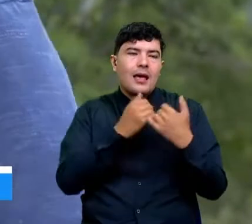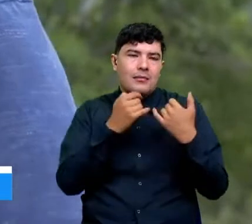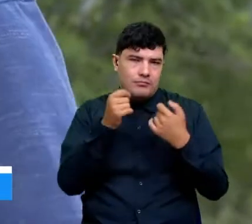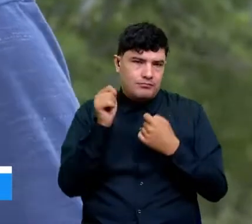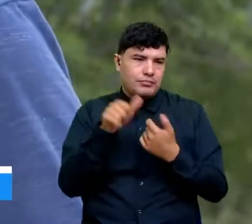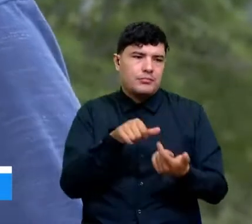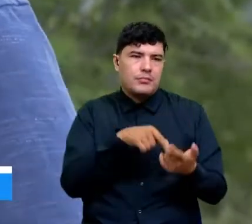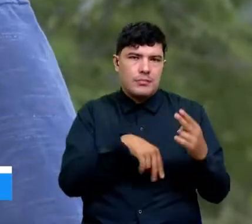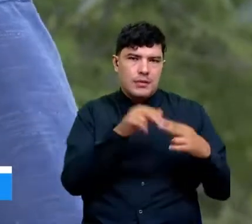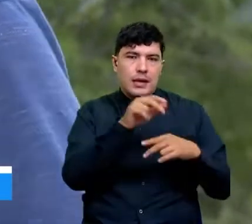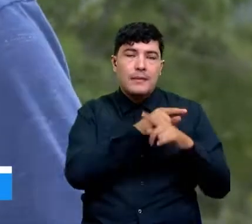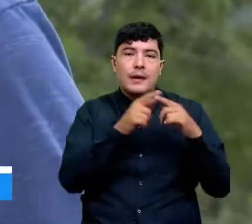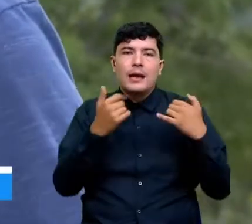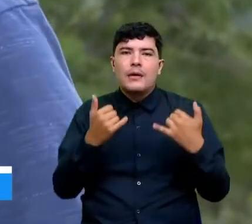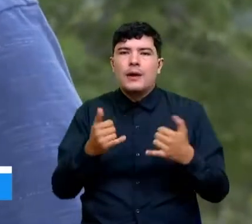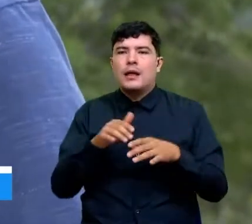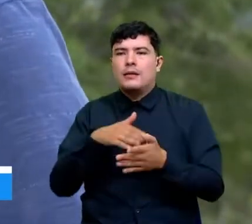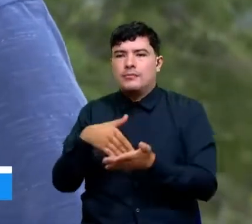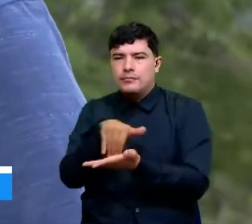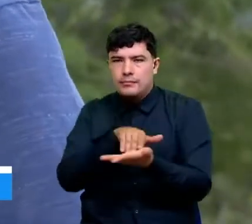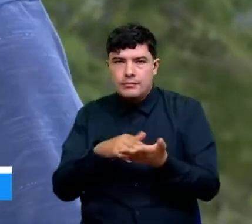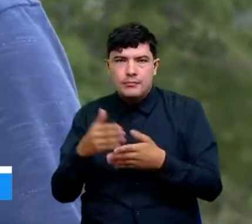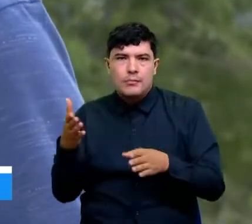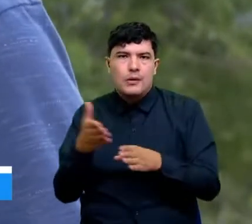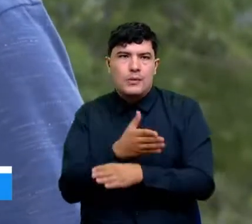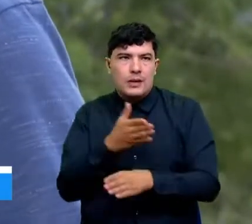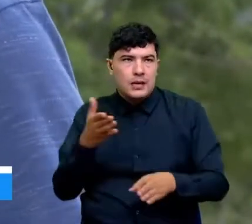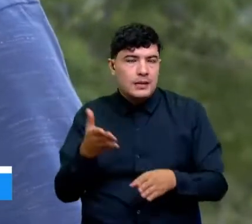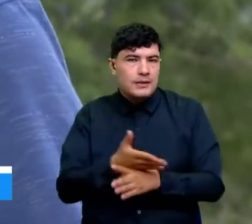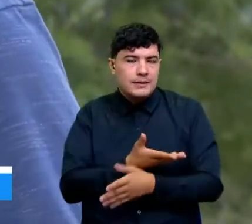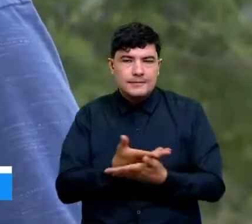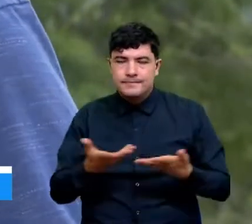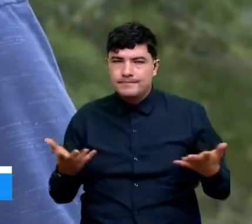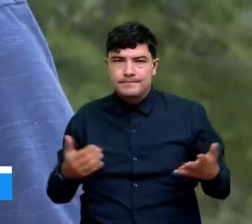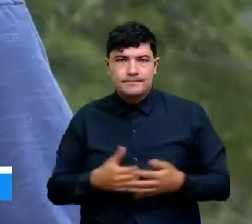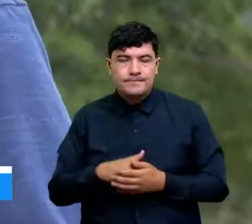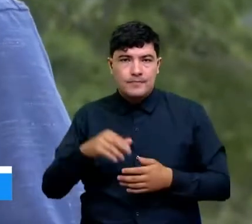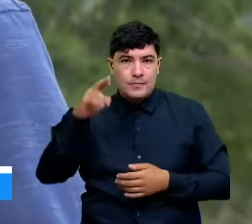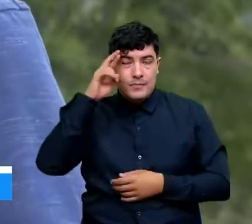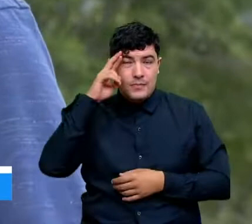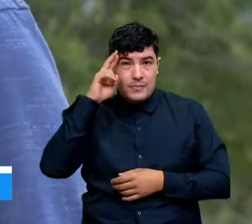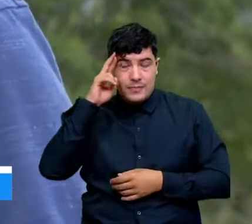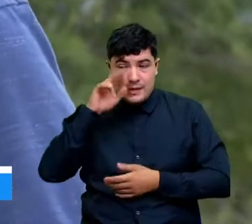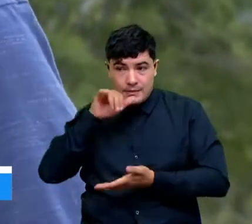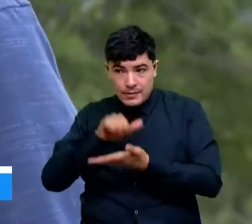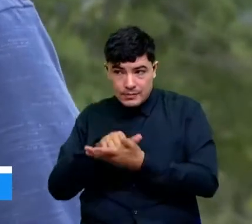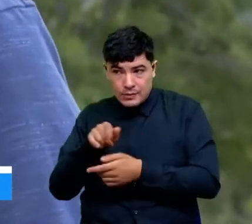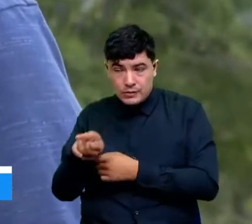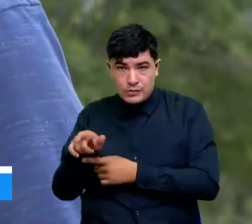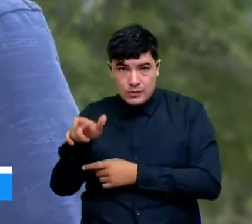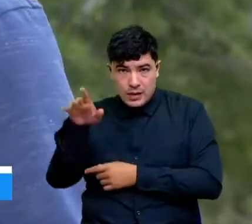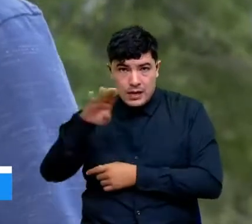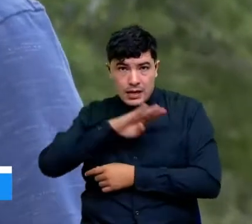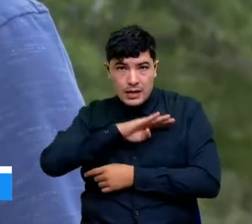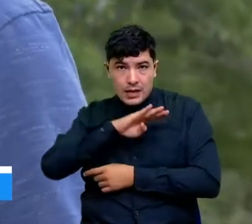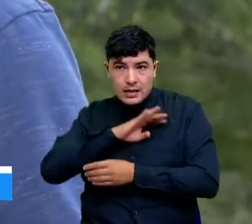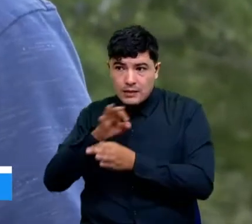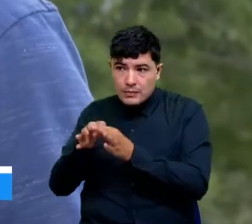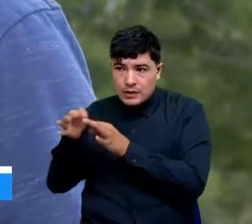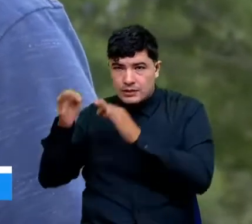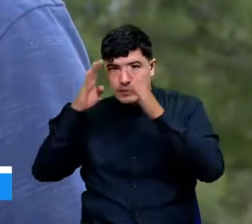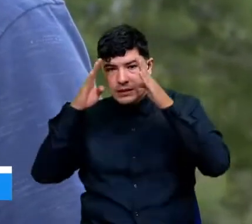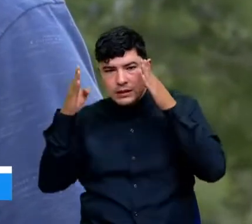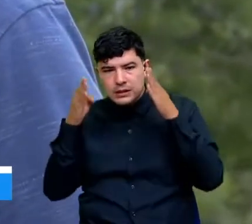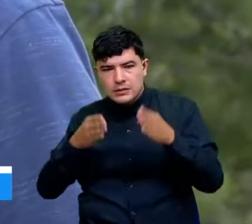también con muchas falencias, con muchas problemáticas, que precisamente se le pide a la misma alcaldía municipal que vele por